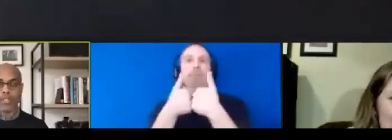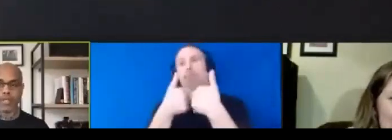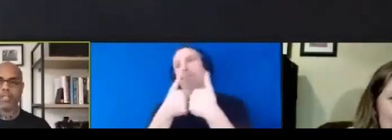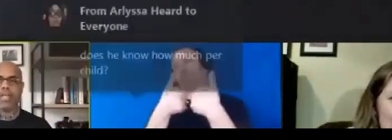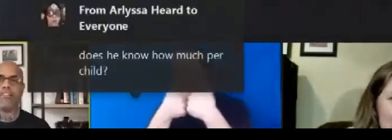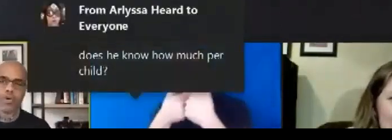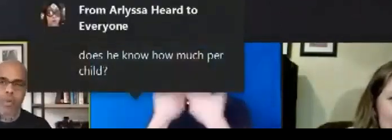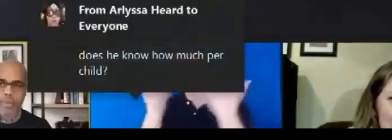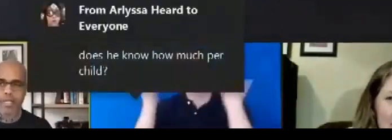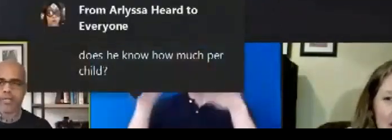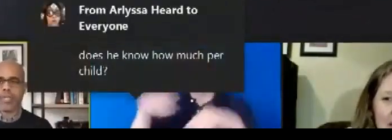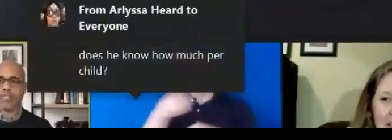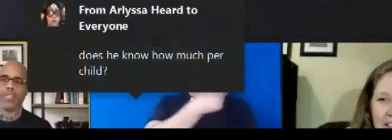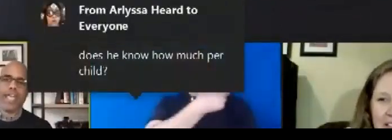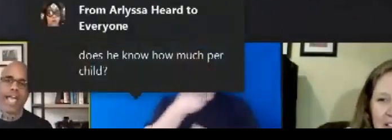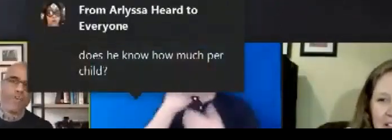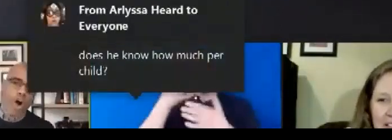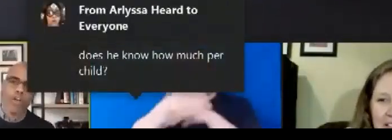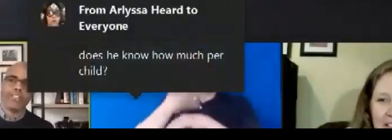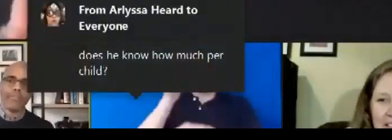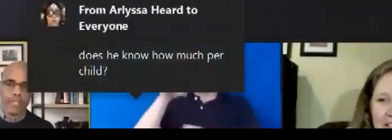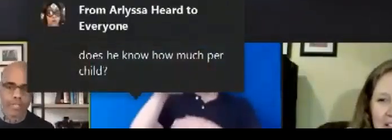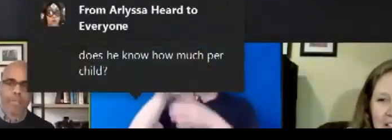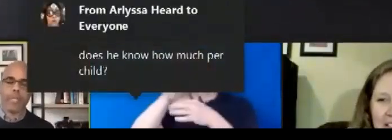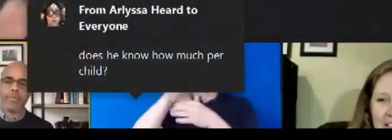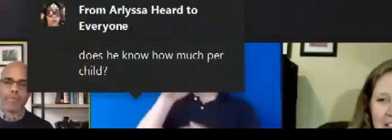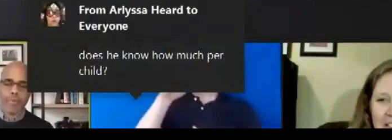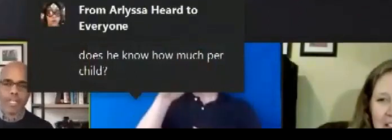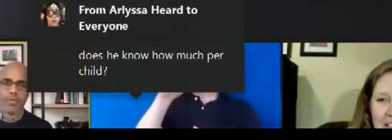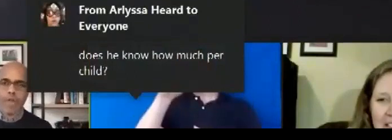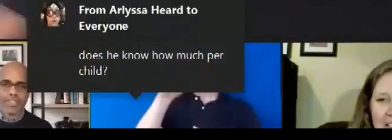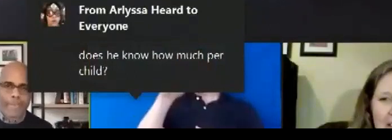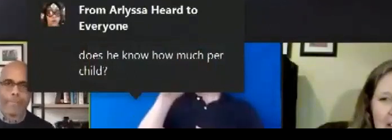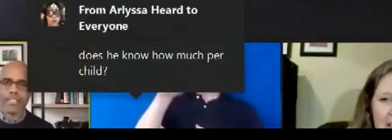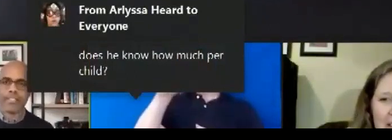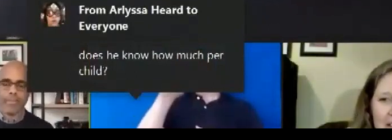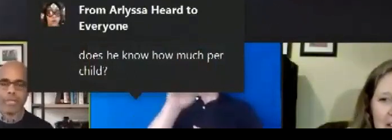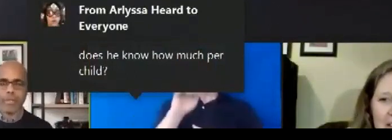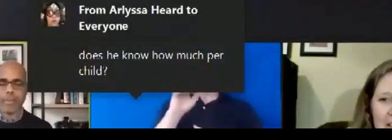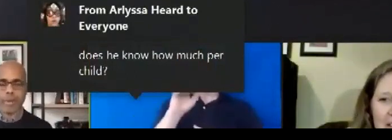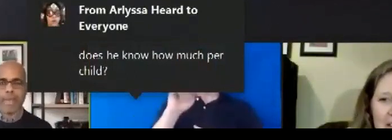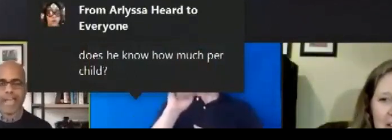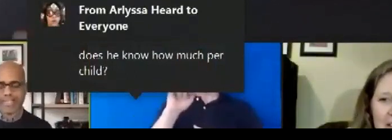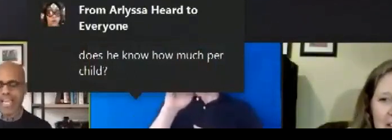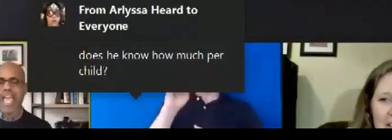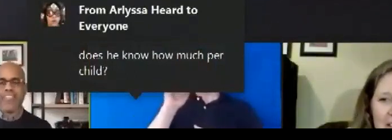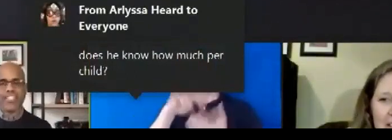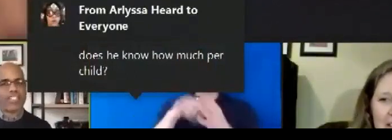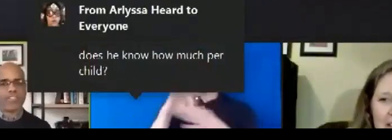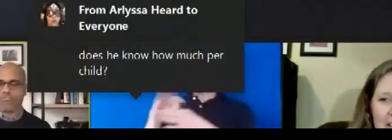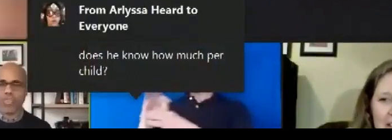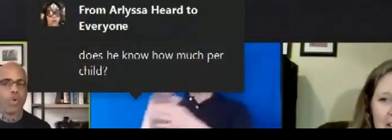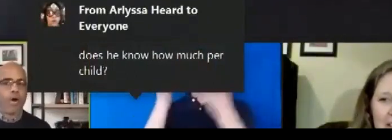senado esté de acuerdo hagan cita para votar y va a tomar unos cuantos días para ir a un bar